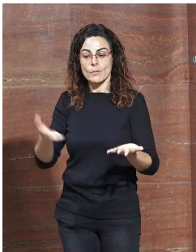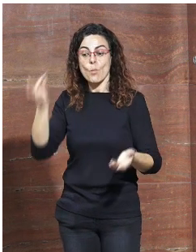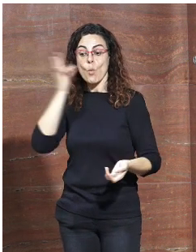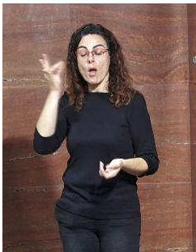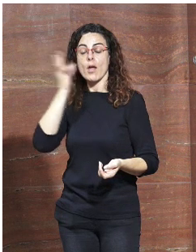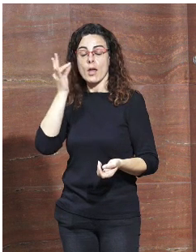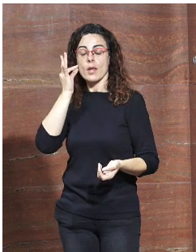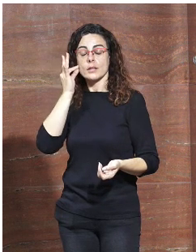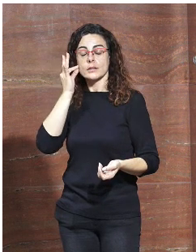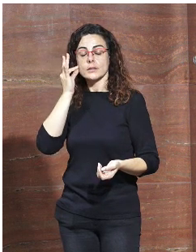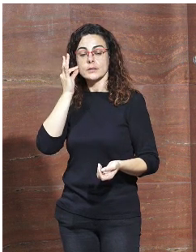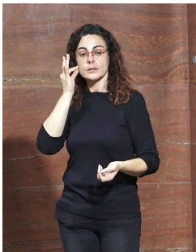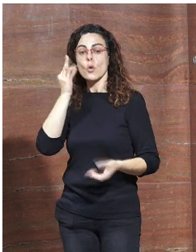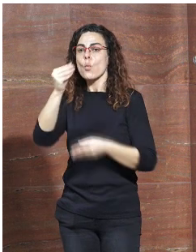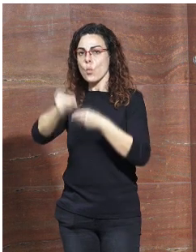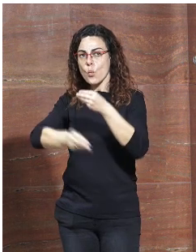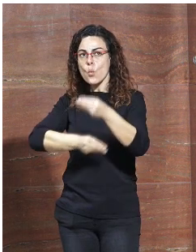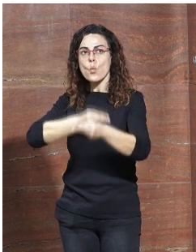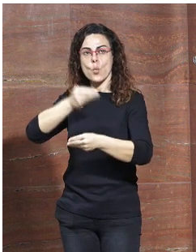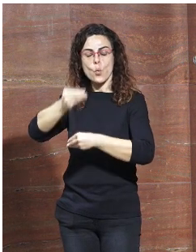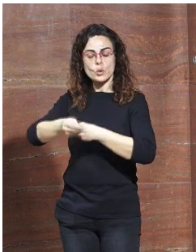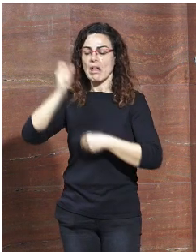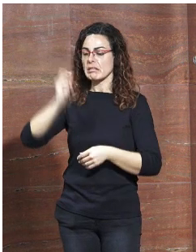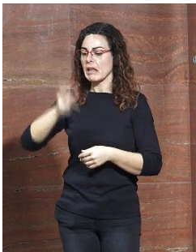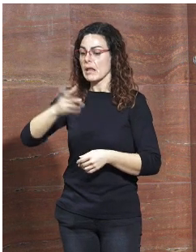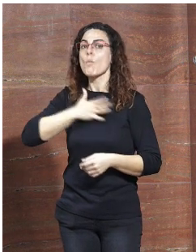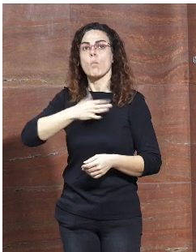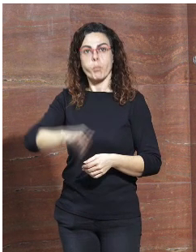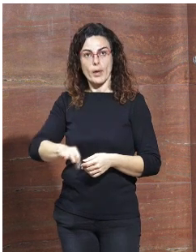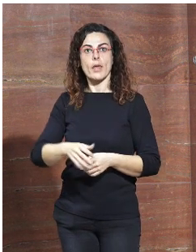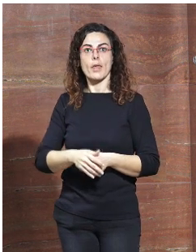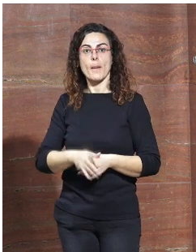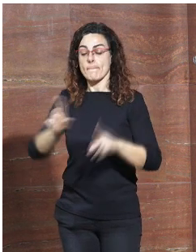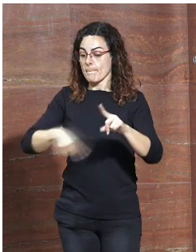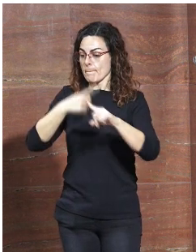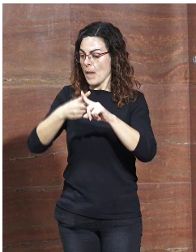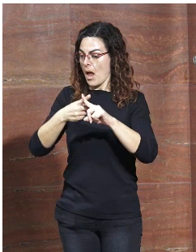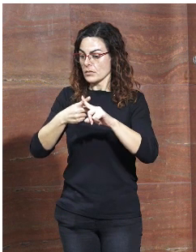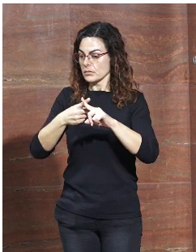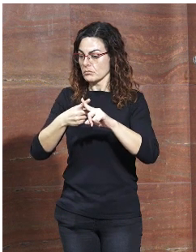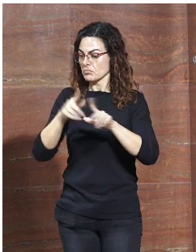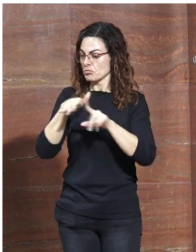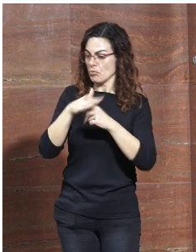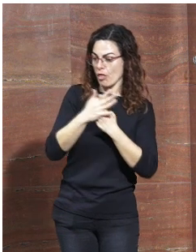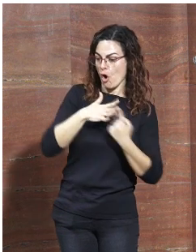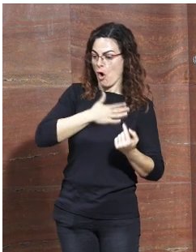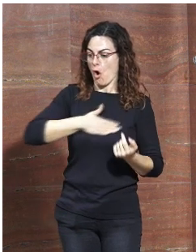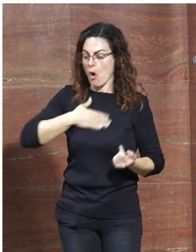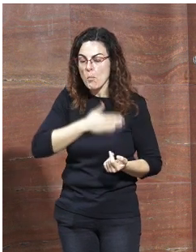mujeres puedan utilizarlos frecuentemente en condiciones de seguridad, de